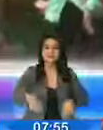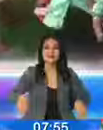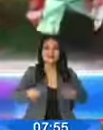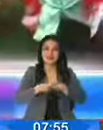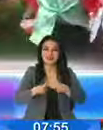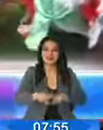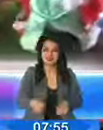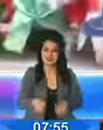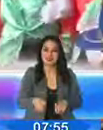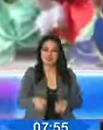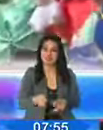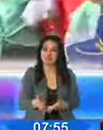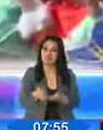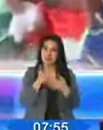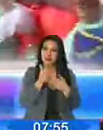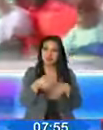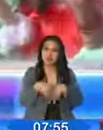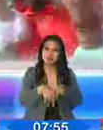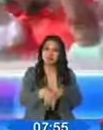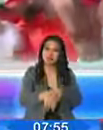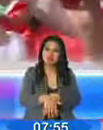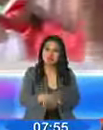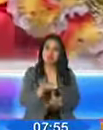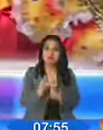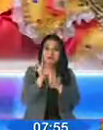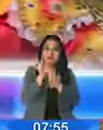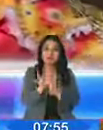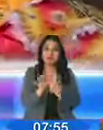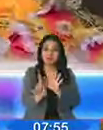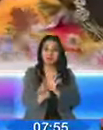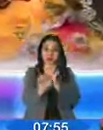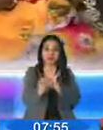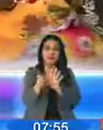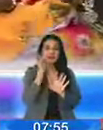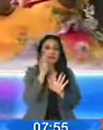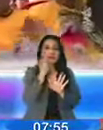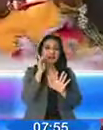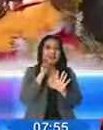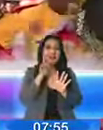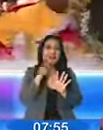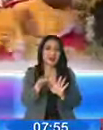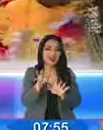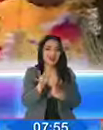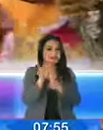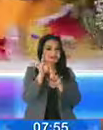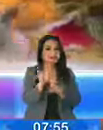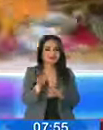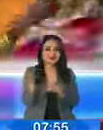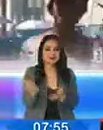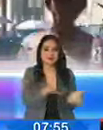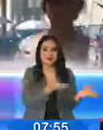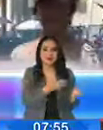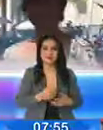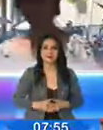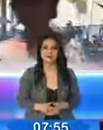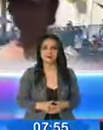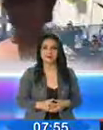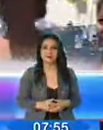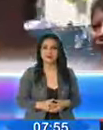dieron lustre al cortejo y a la anfitriona que le da nombre a este evento cultural tradicional. Bueno, yo he